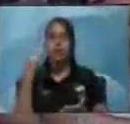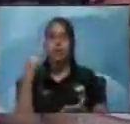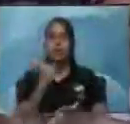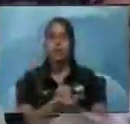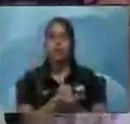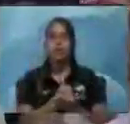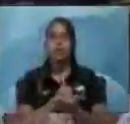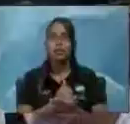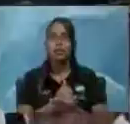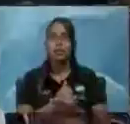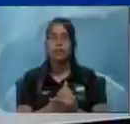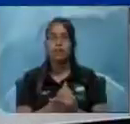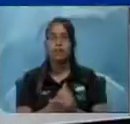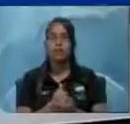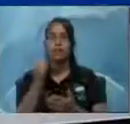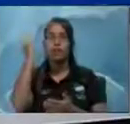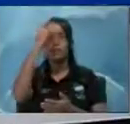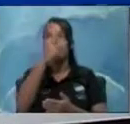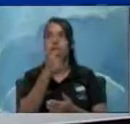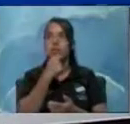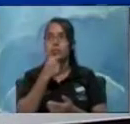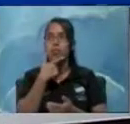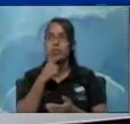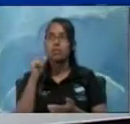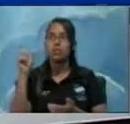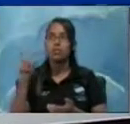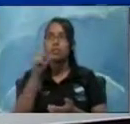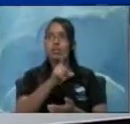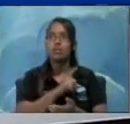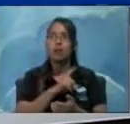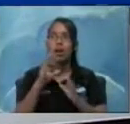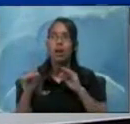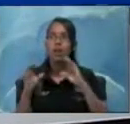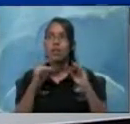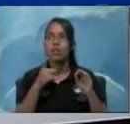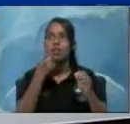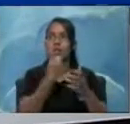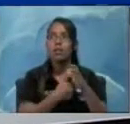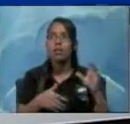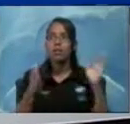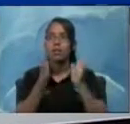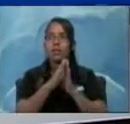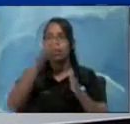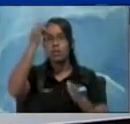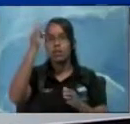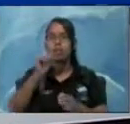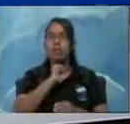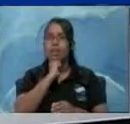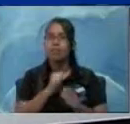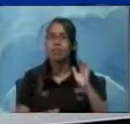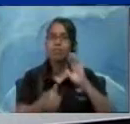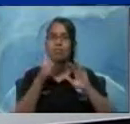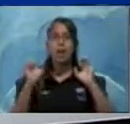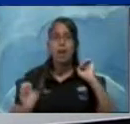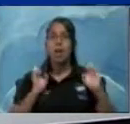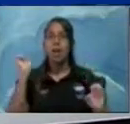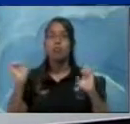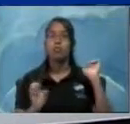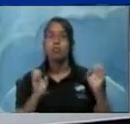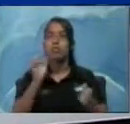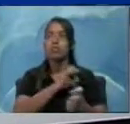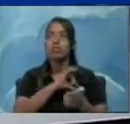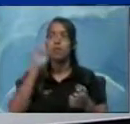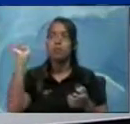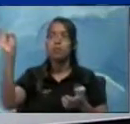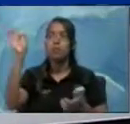Dios Qué hermosa enseñanza hablar acerca del Espíritu Santo creo que es lo más emocionante de Predicar el